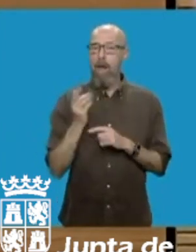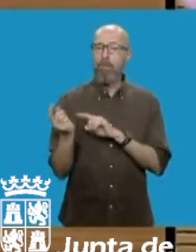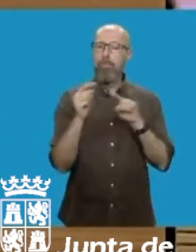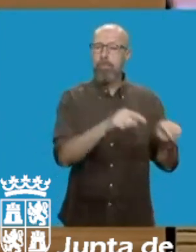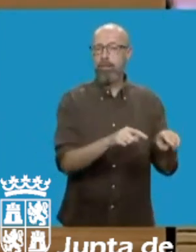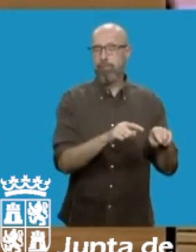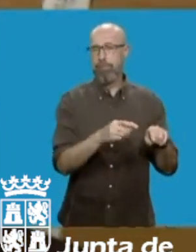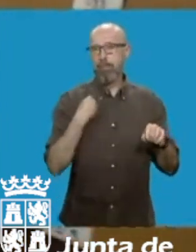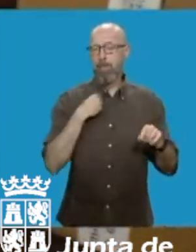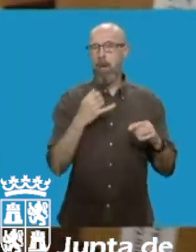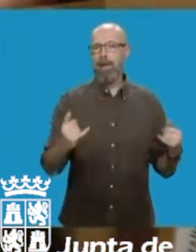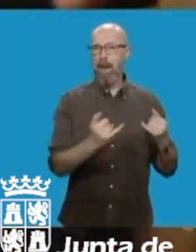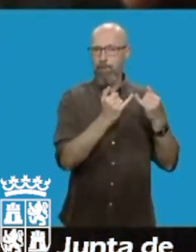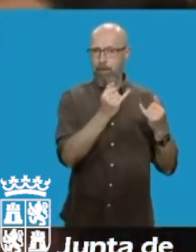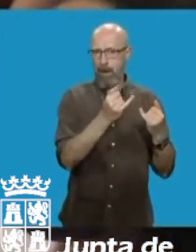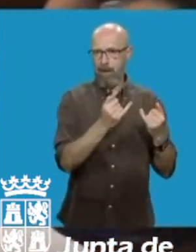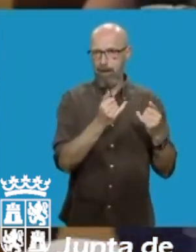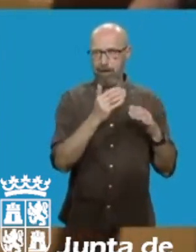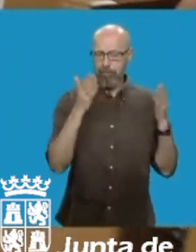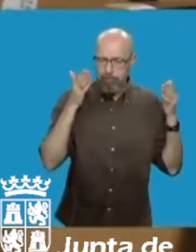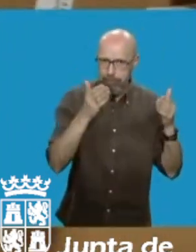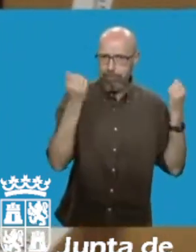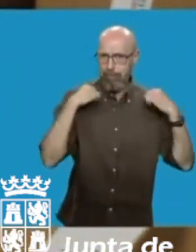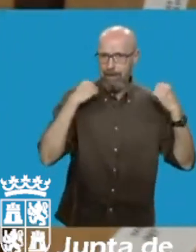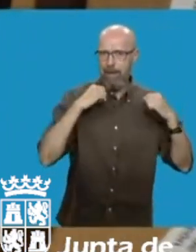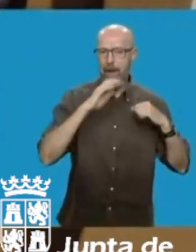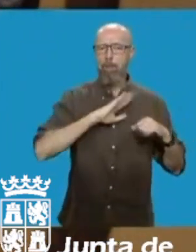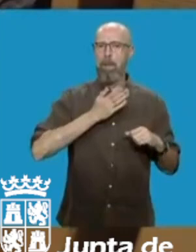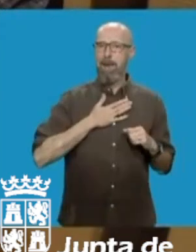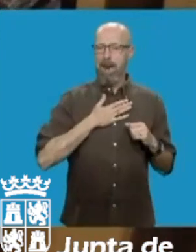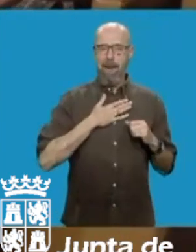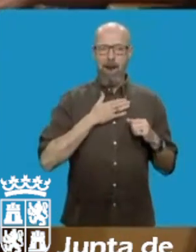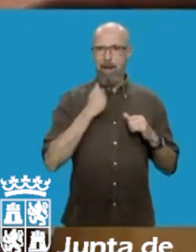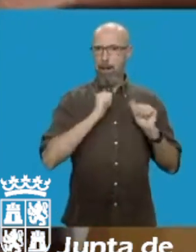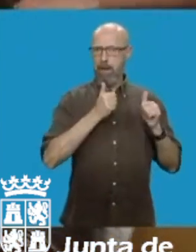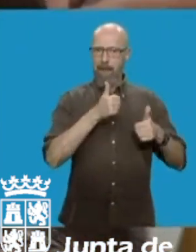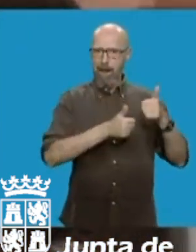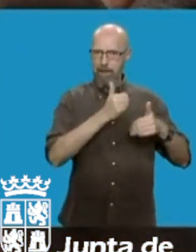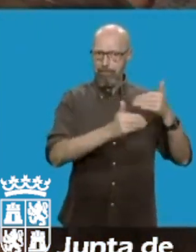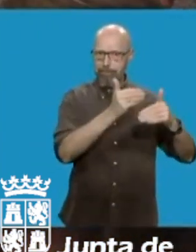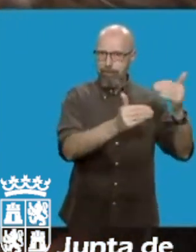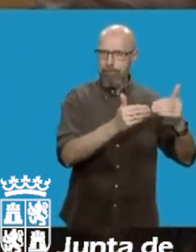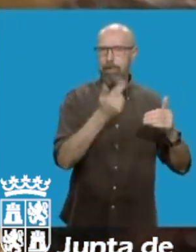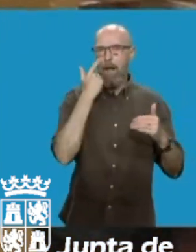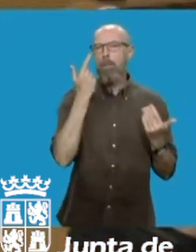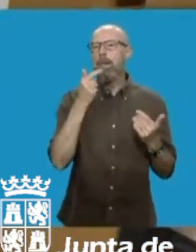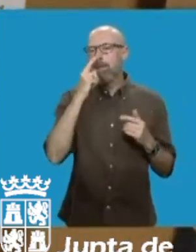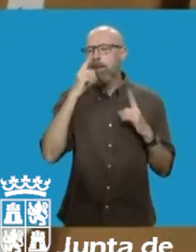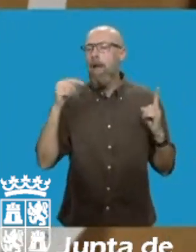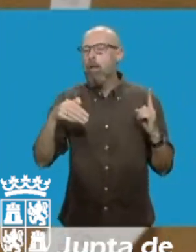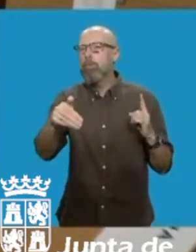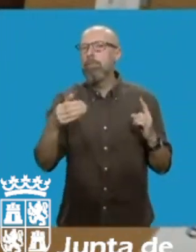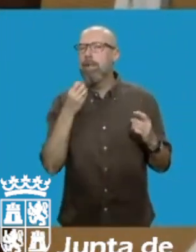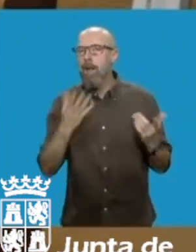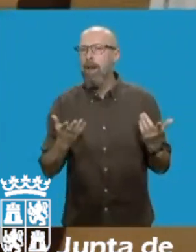concentrados. Mañana ese primer partido de la eliminatoria por el título. Veíamos la hazaña del año pasado en 2020. ¿Este año qué? Bueno,